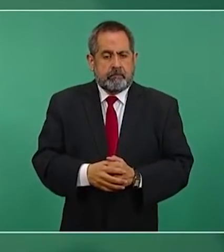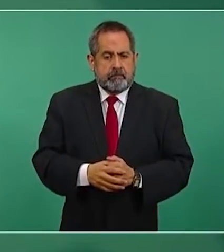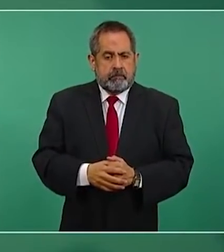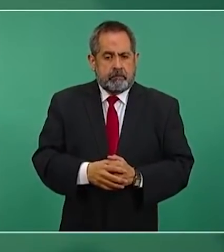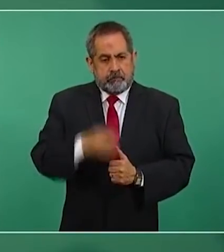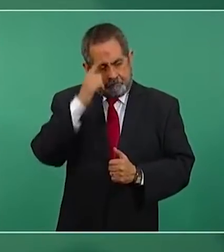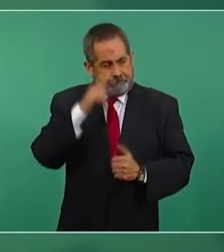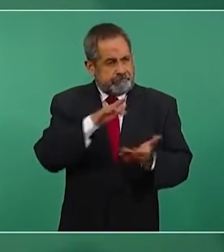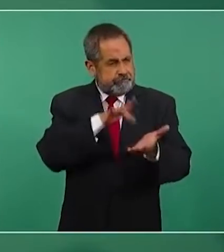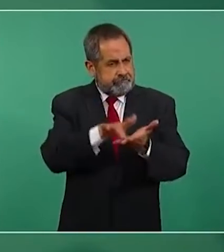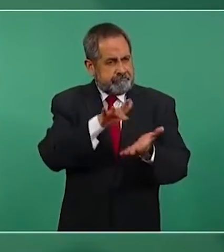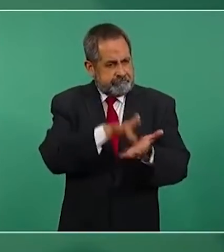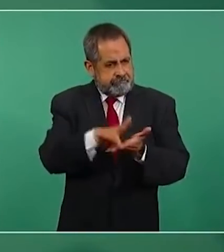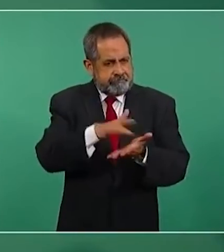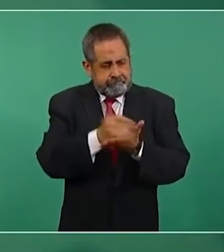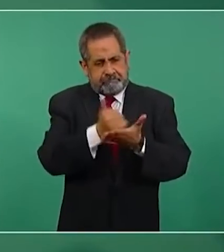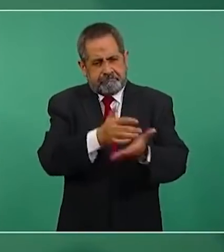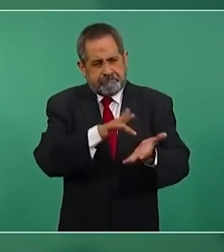apoyando